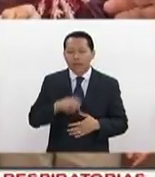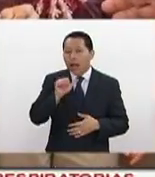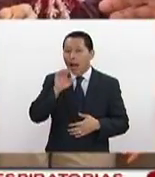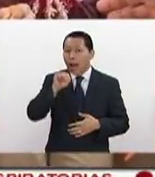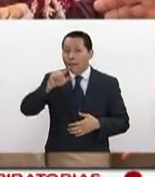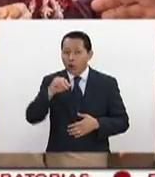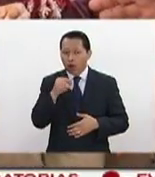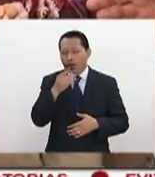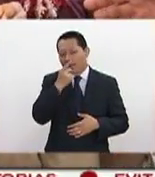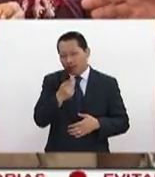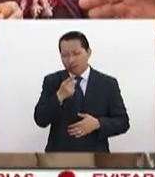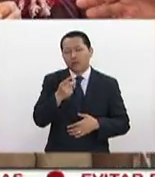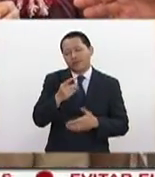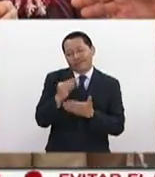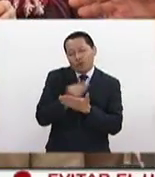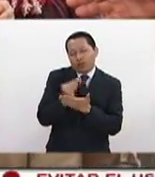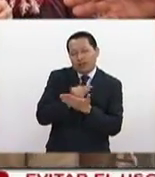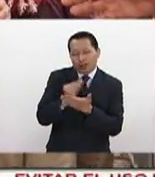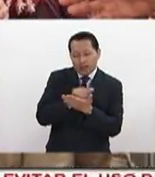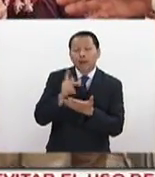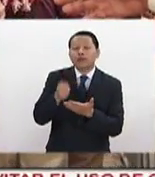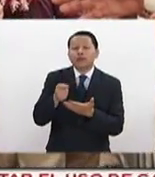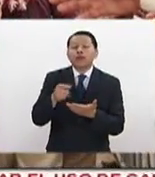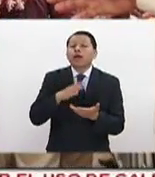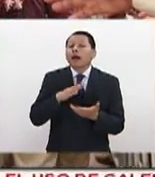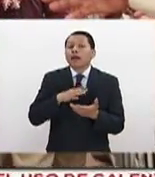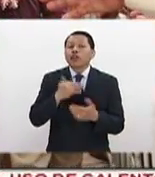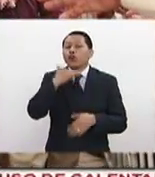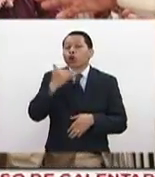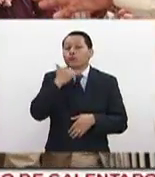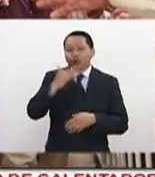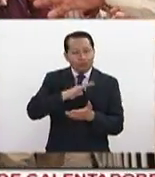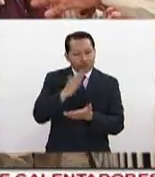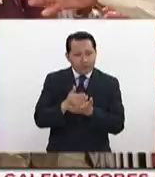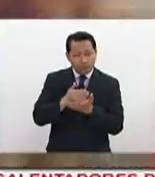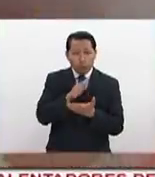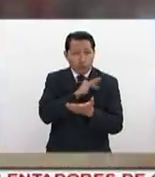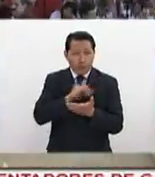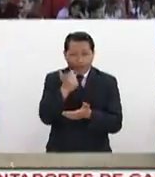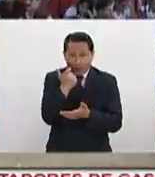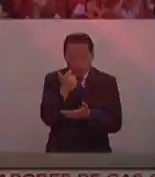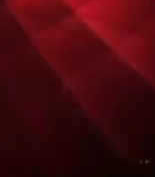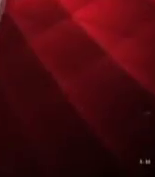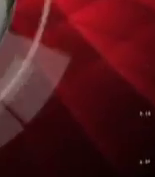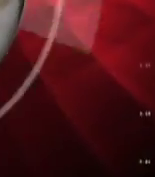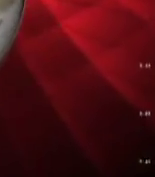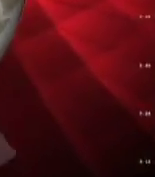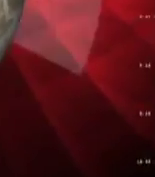Andrés Manuel López Obrador, precandidato de Morena, dijo que terminará con la corrupción para que mejore la economía.